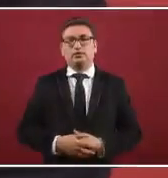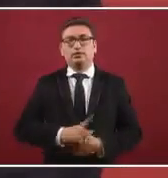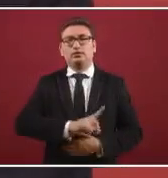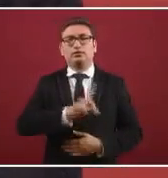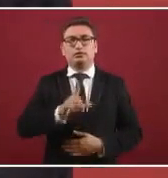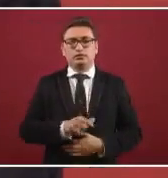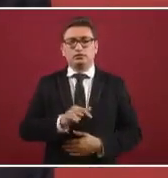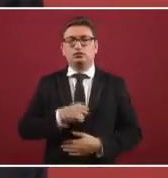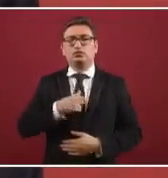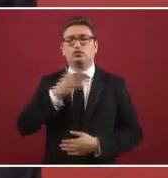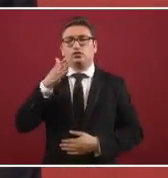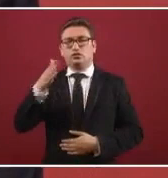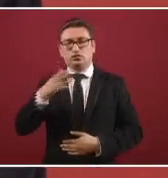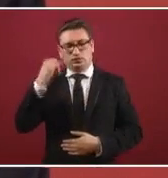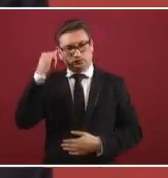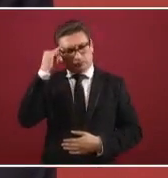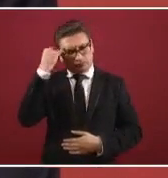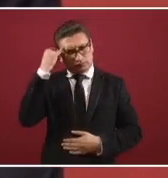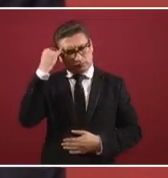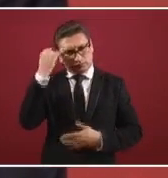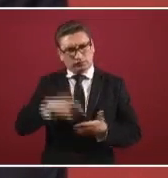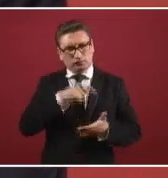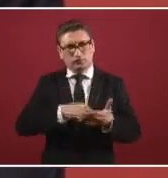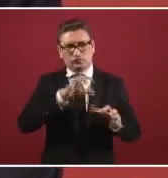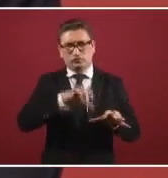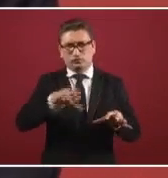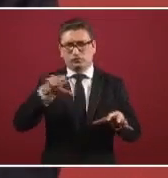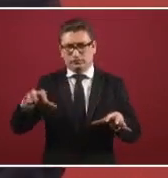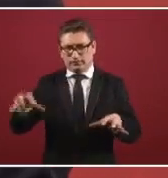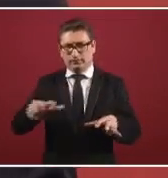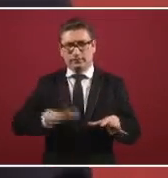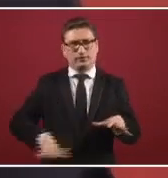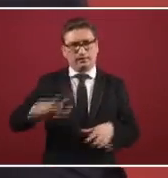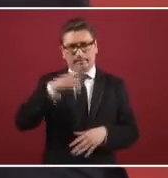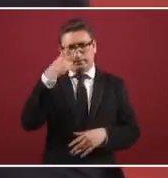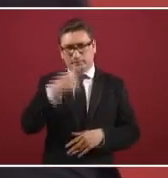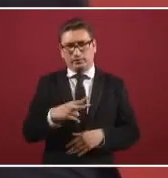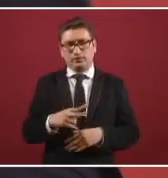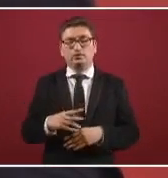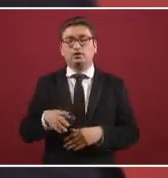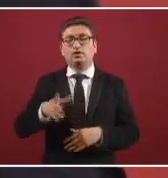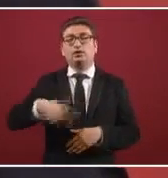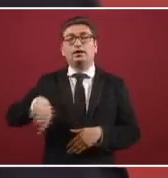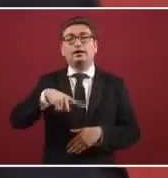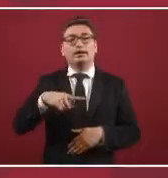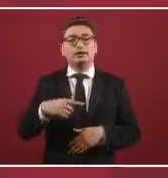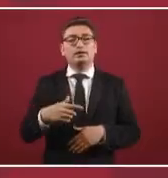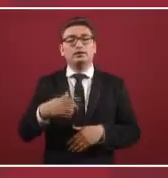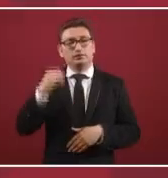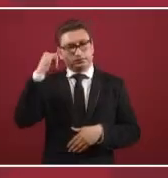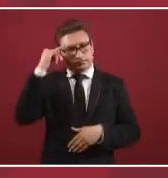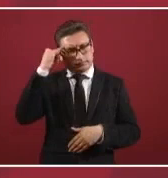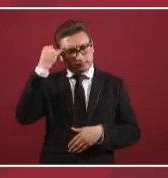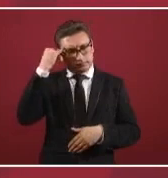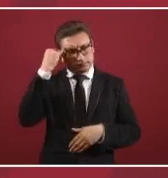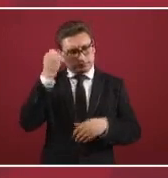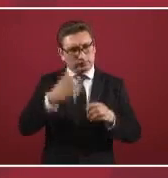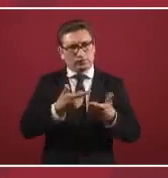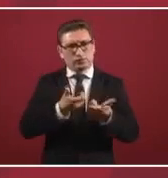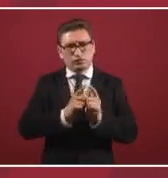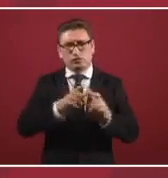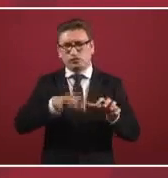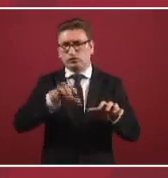las regiones indígenas de México. Me voy a reunir con los integrantes de todas las etnias y de todas